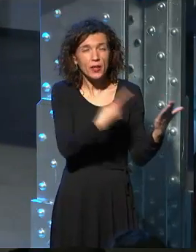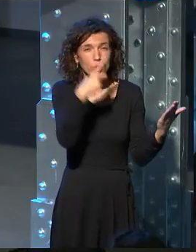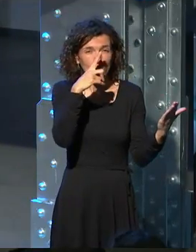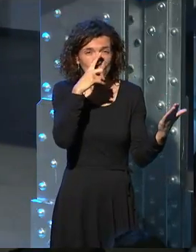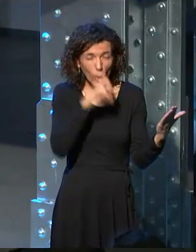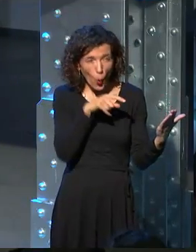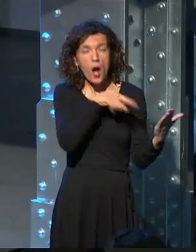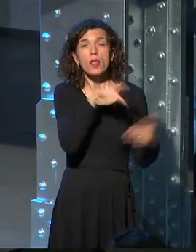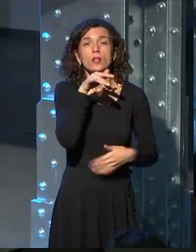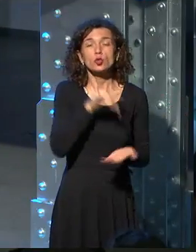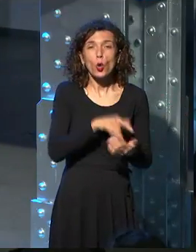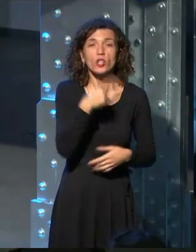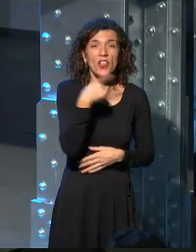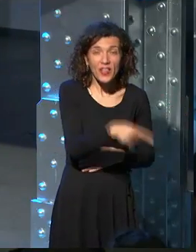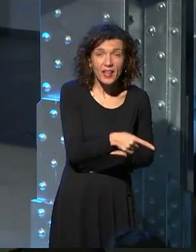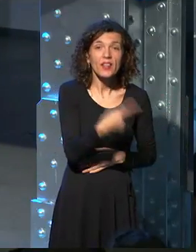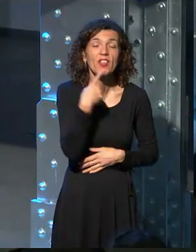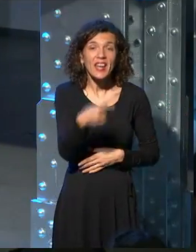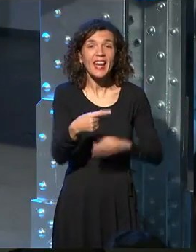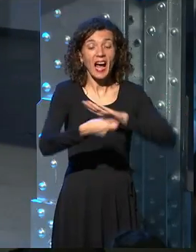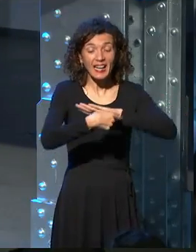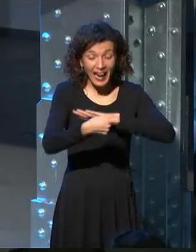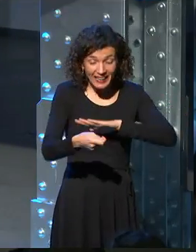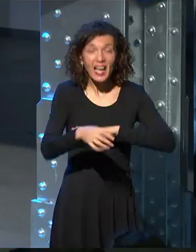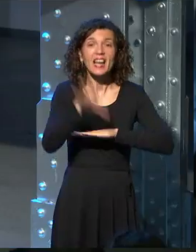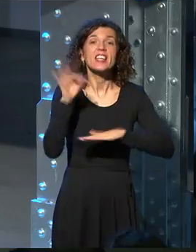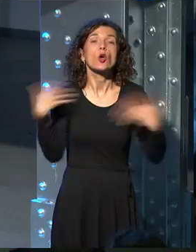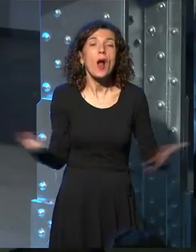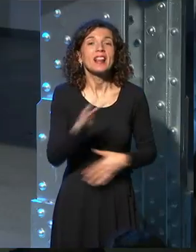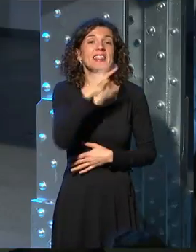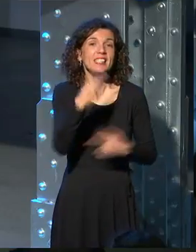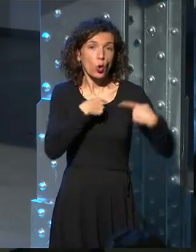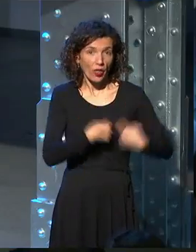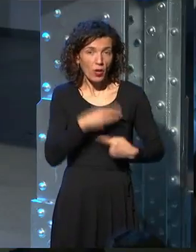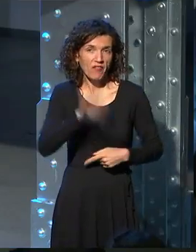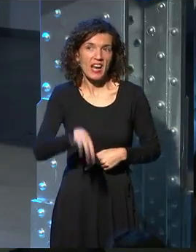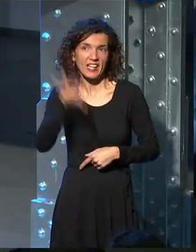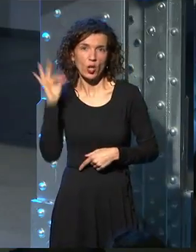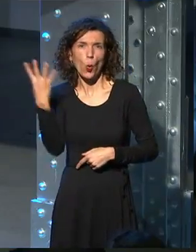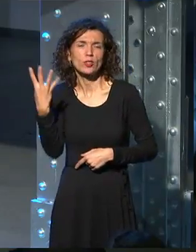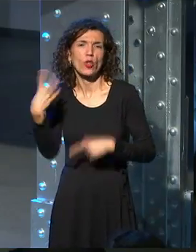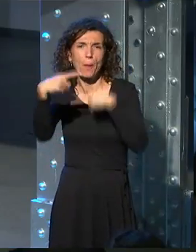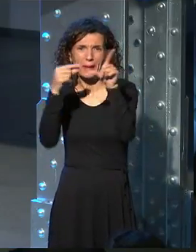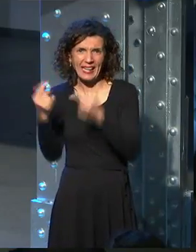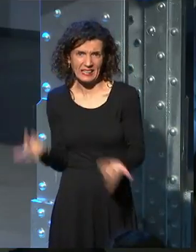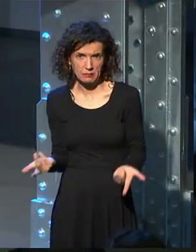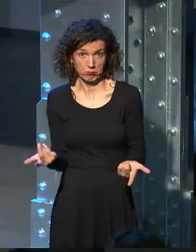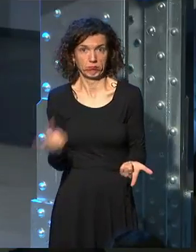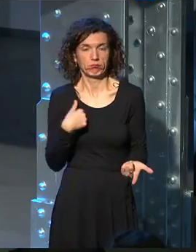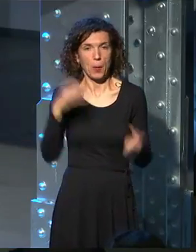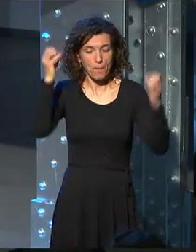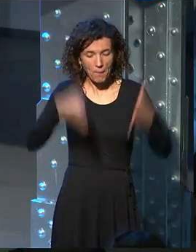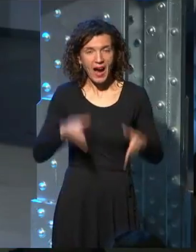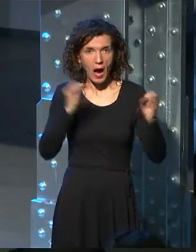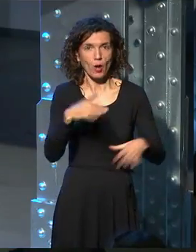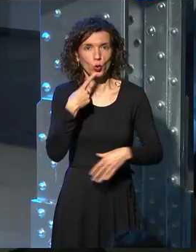cuando te dije que eligieras una carta, qué carta elegiste? El 3 de corazones, y a lo mejor habías elegido el 4 de picas, pero el mago te